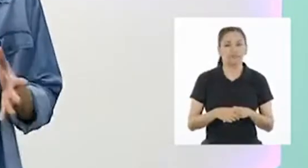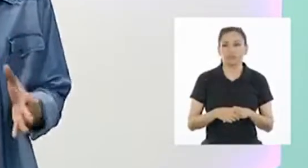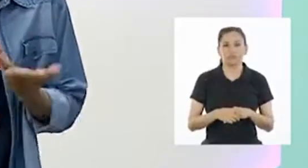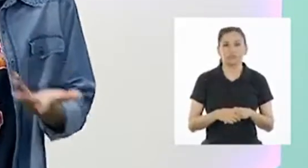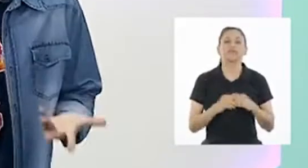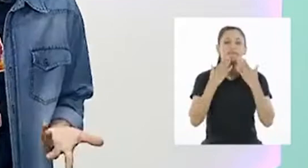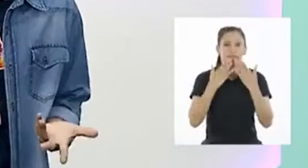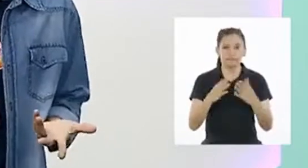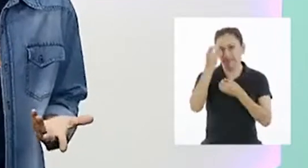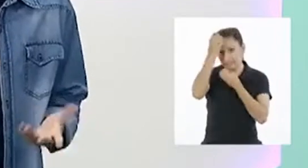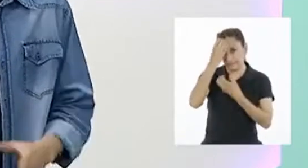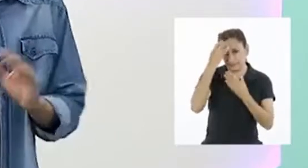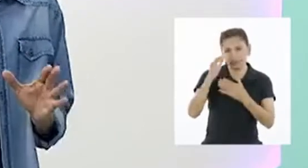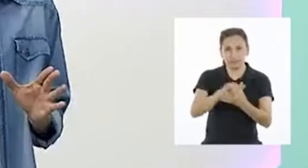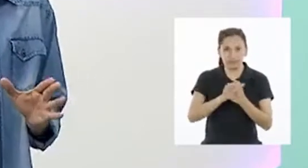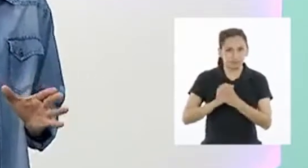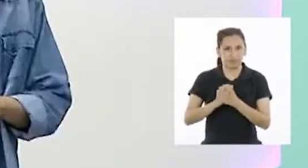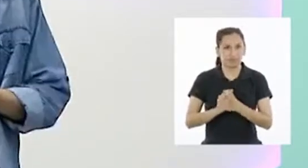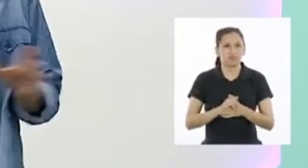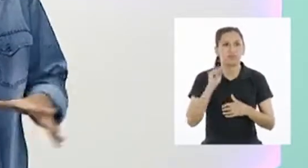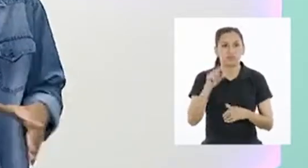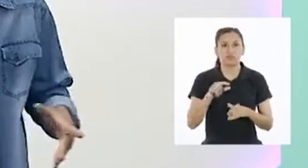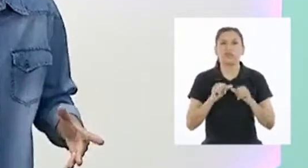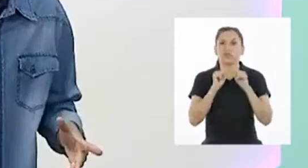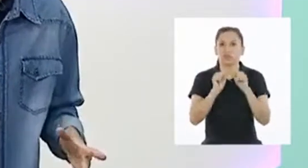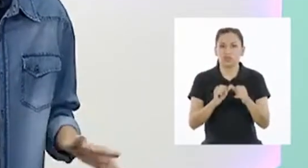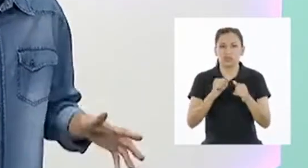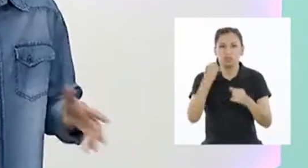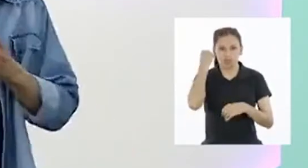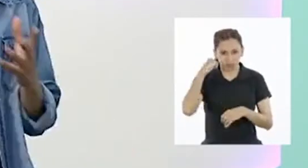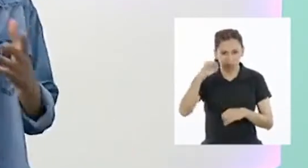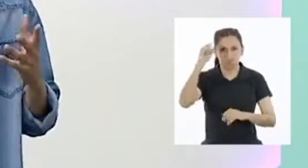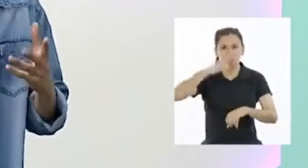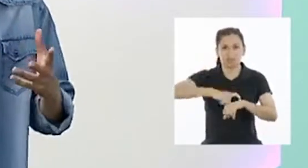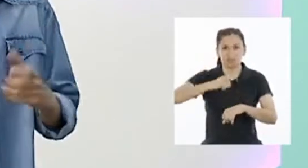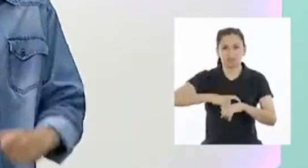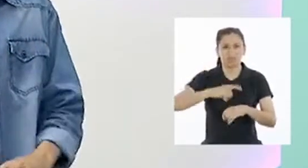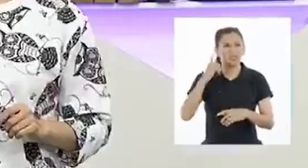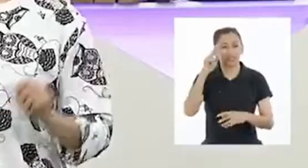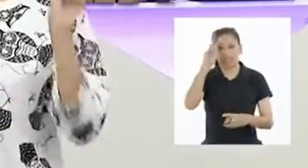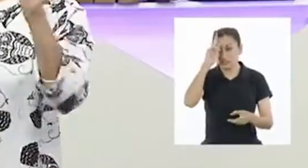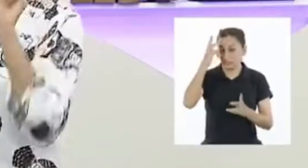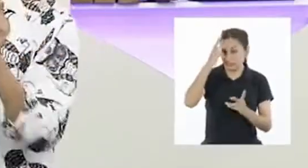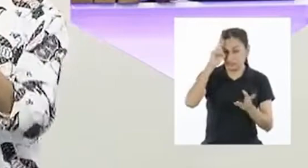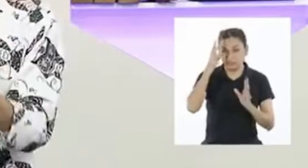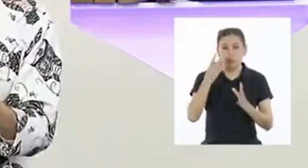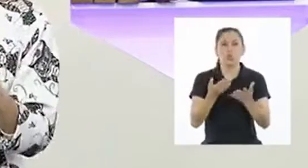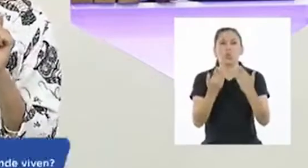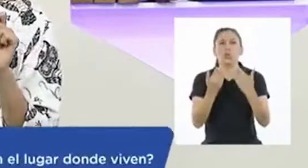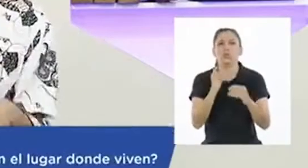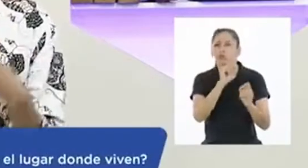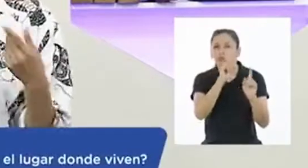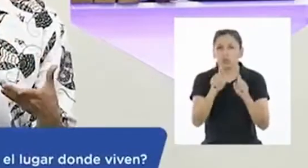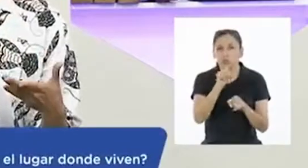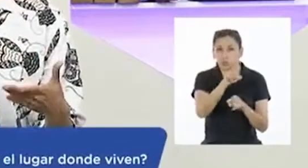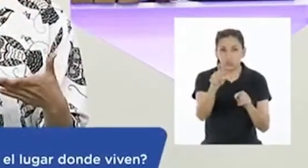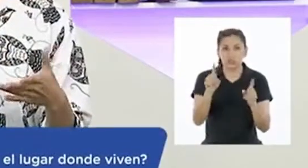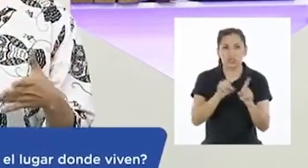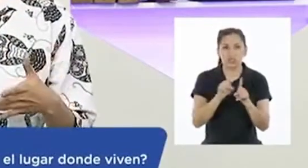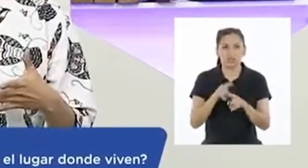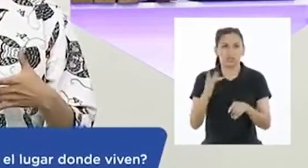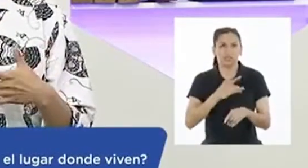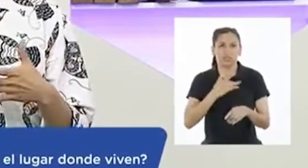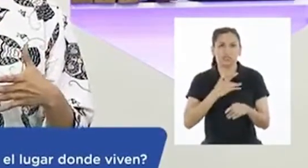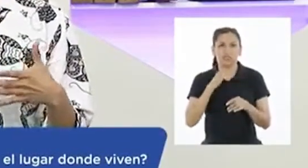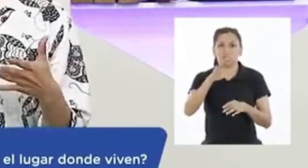Gracias por la información, amigas y amigos. Esto de ir viajando en el tiempo puede ser un poco confuso. Cuéntenos algo más. ¿Ustedes también